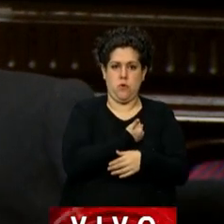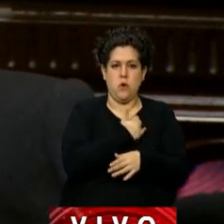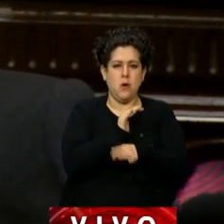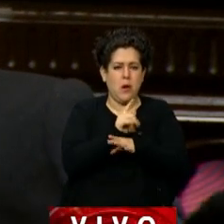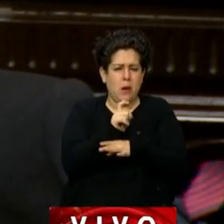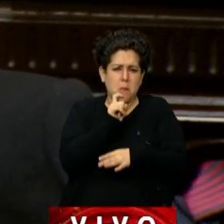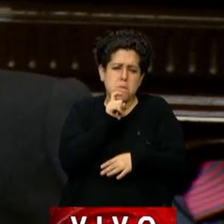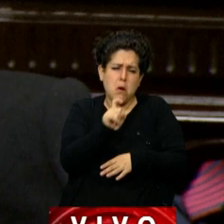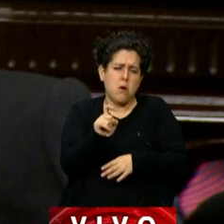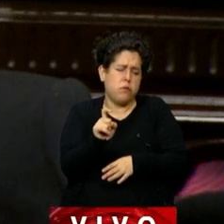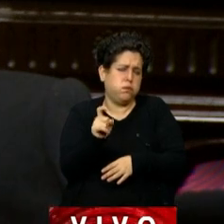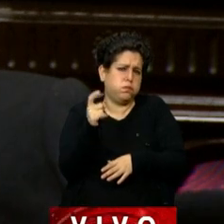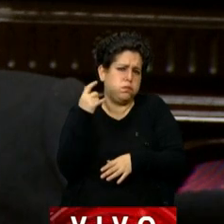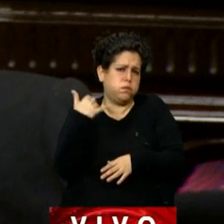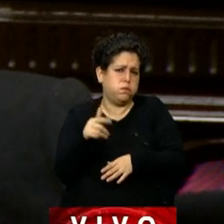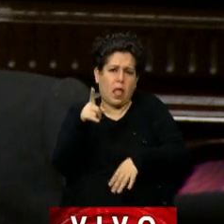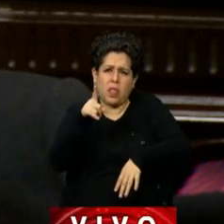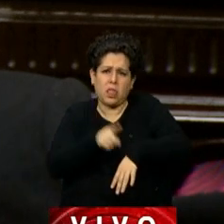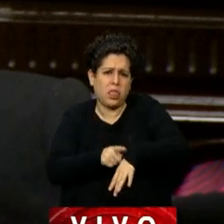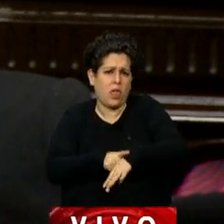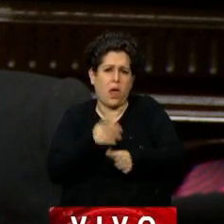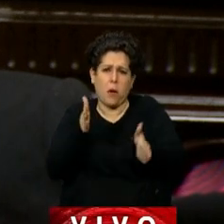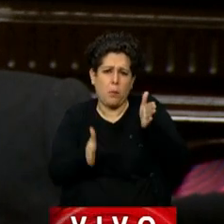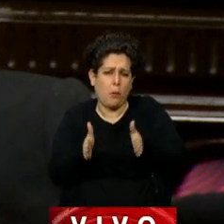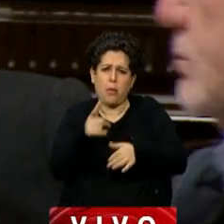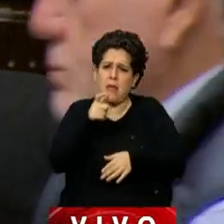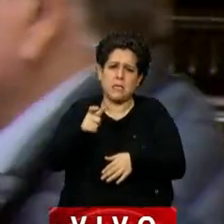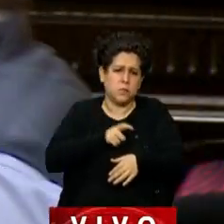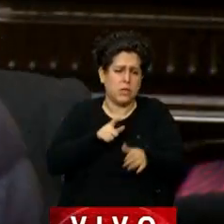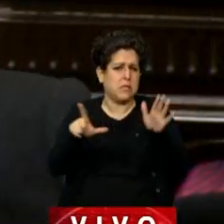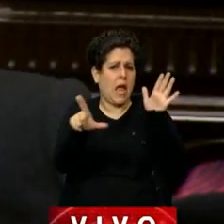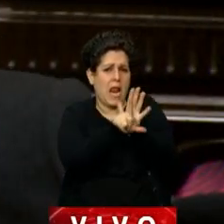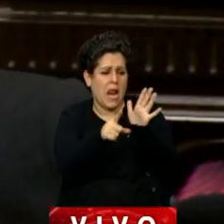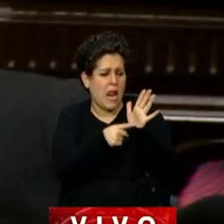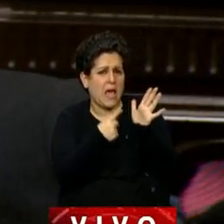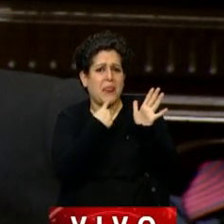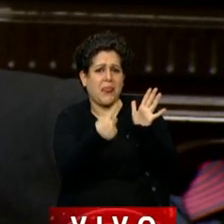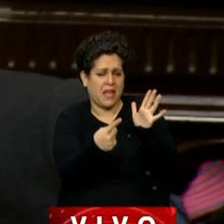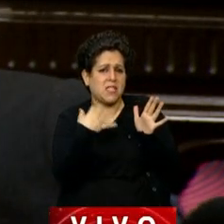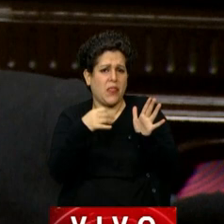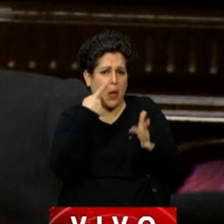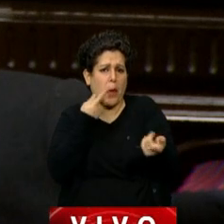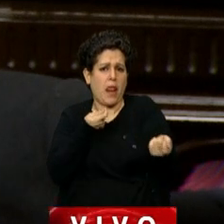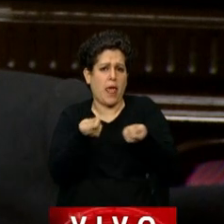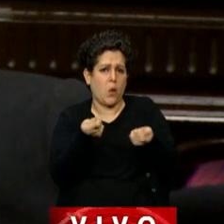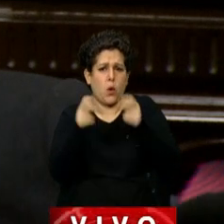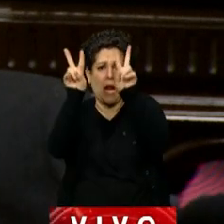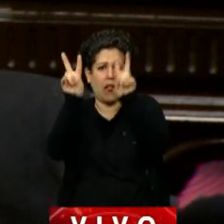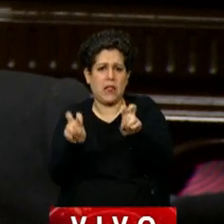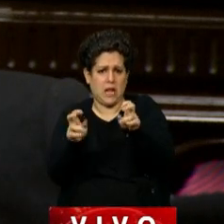violando todos los tiempos estipulados por la ley que regula el